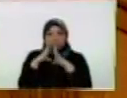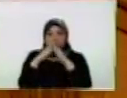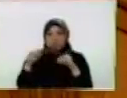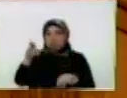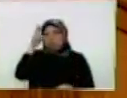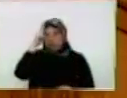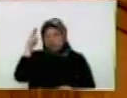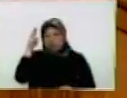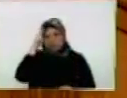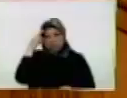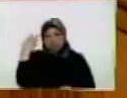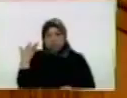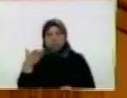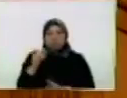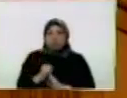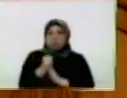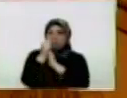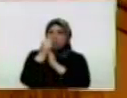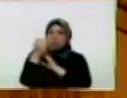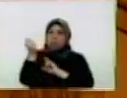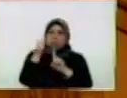razón, ¿por qué no se midieron?